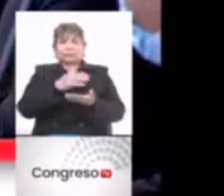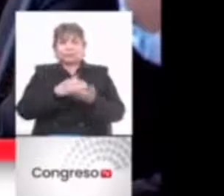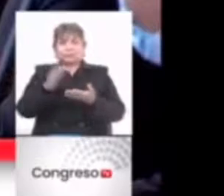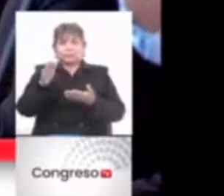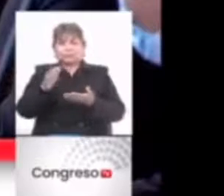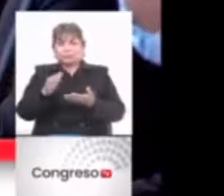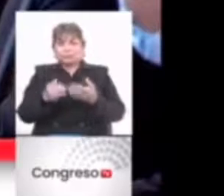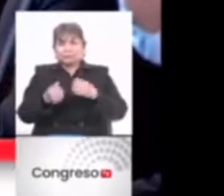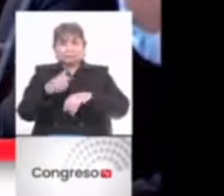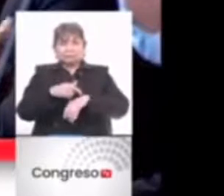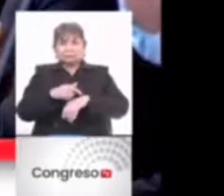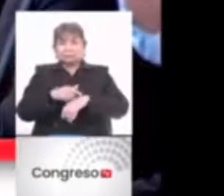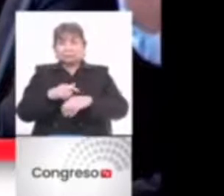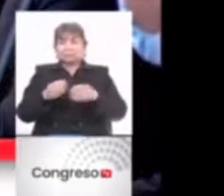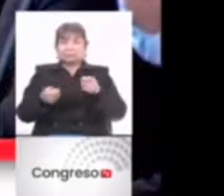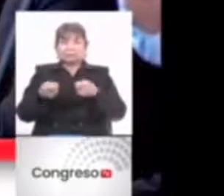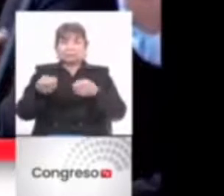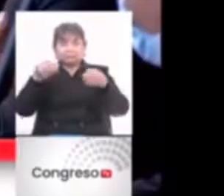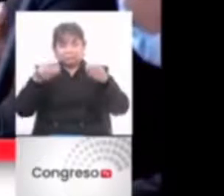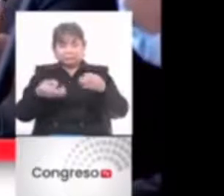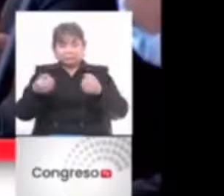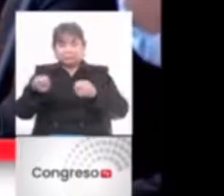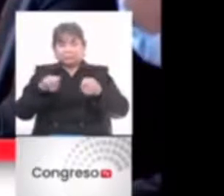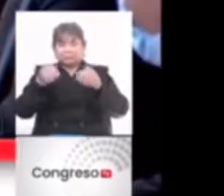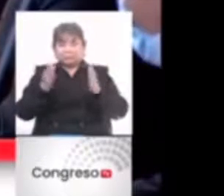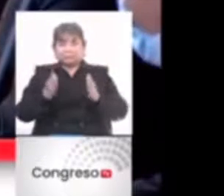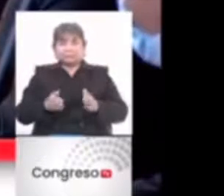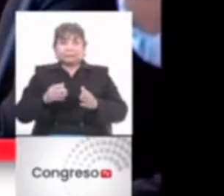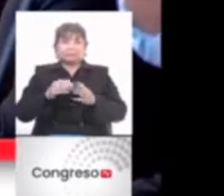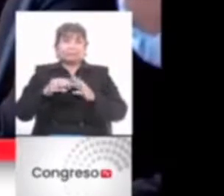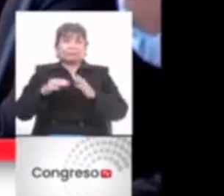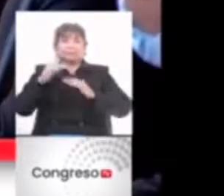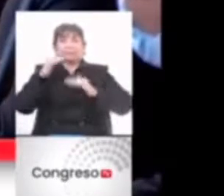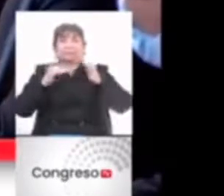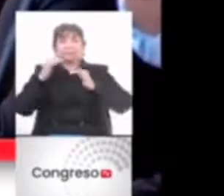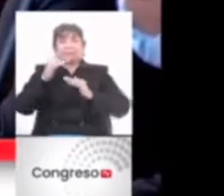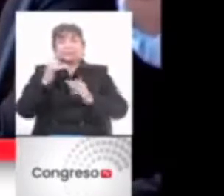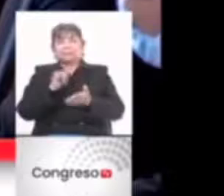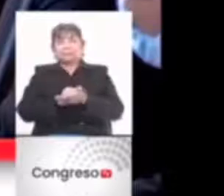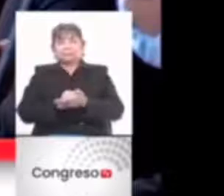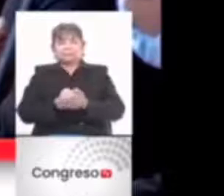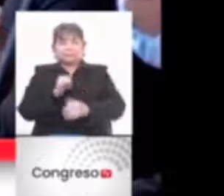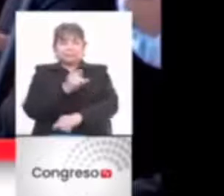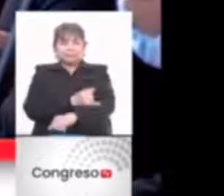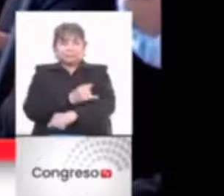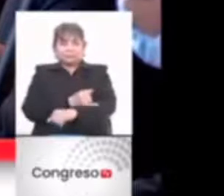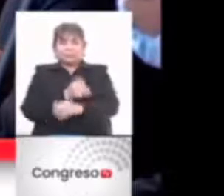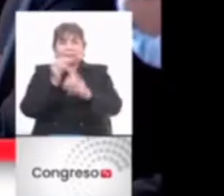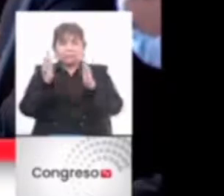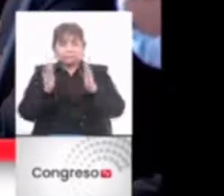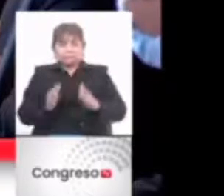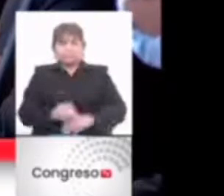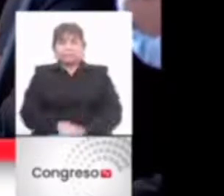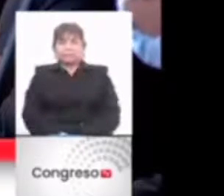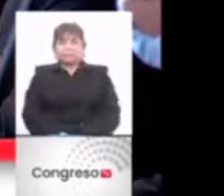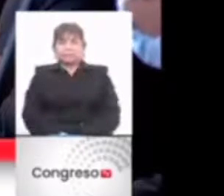momento a otro lo cesan. Estamos generando inestabilidad, estamos alterando y afectando la